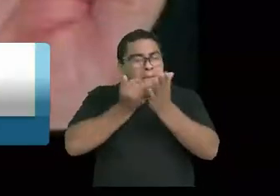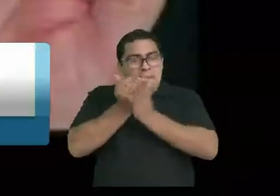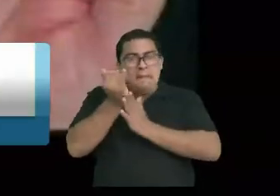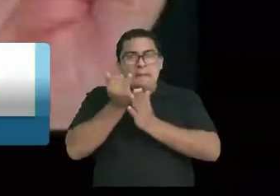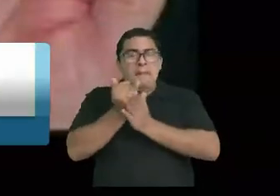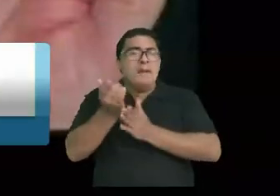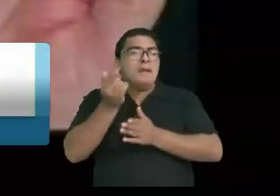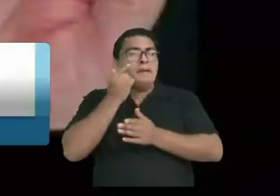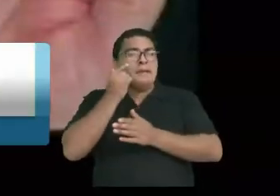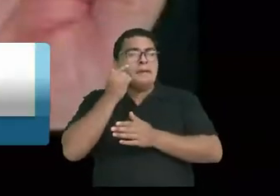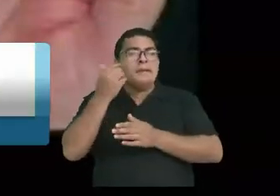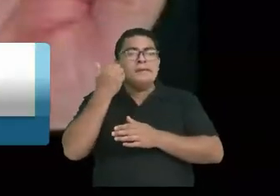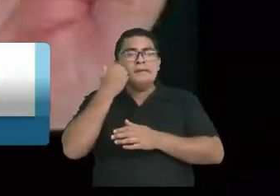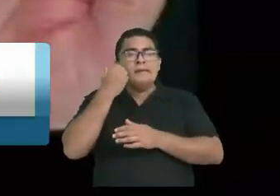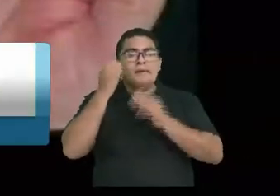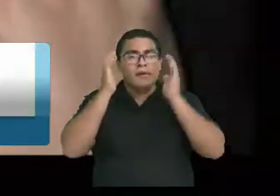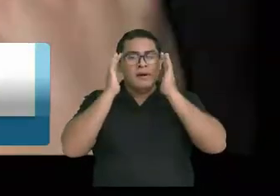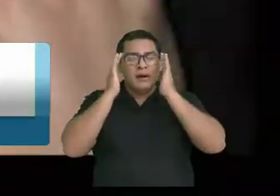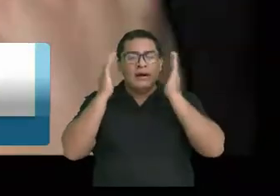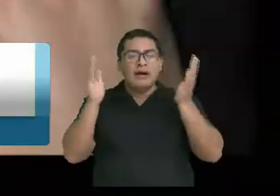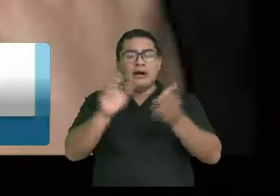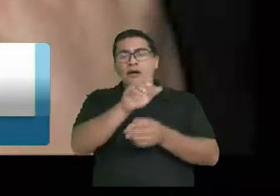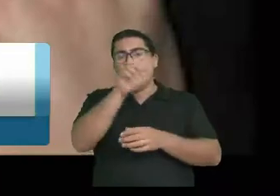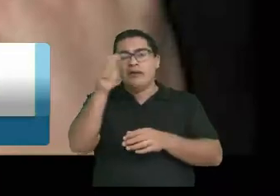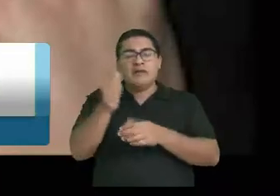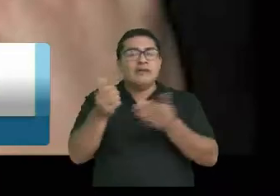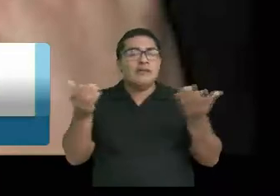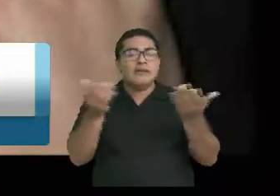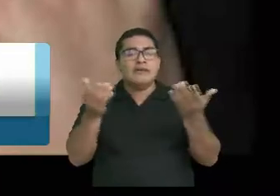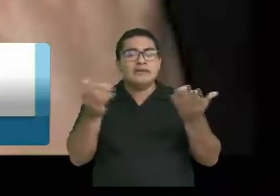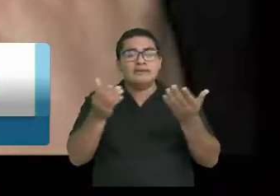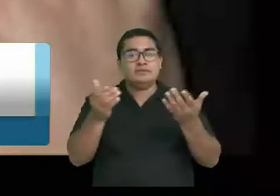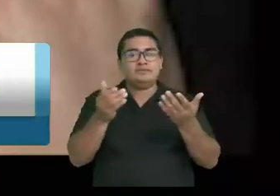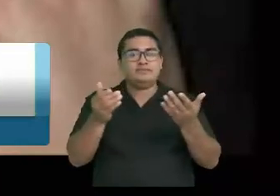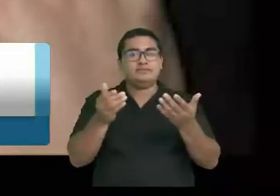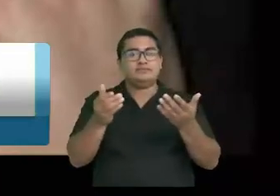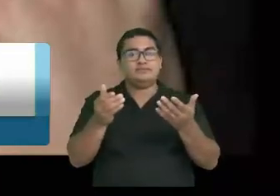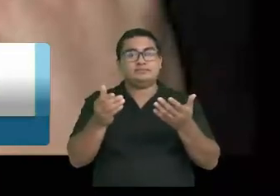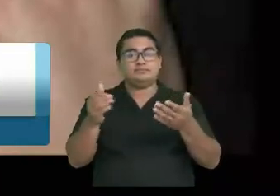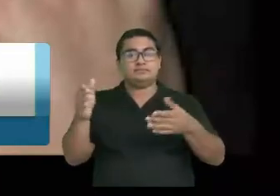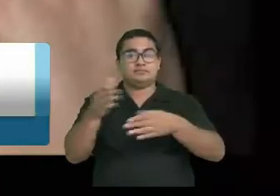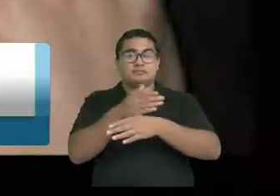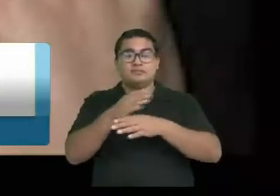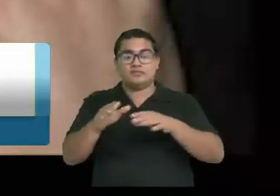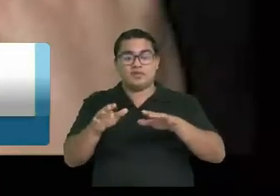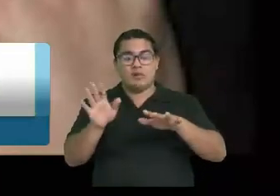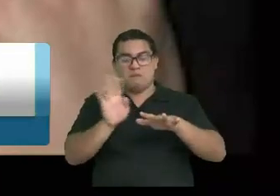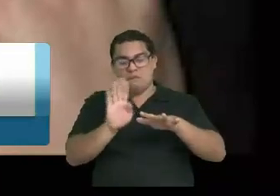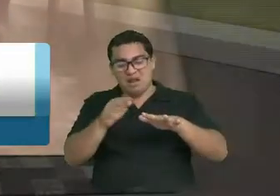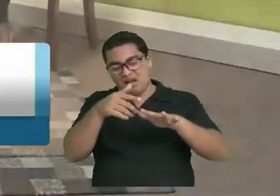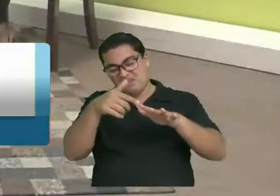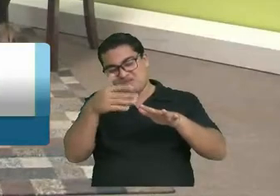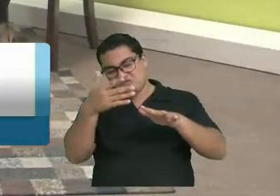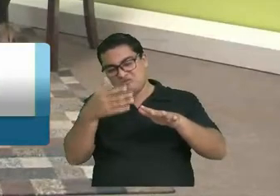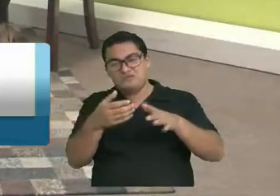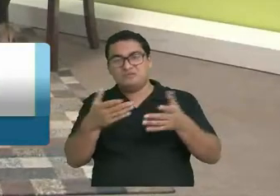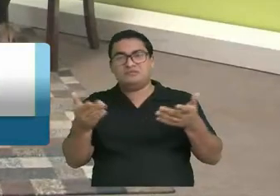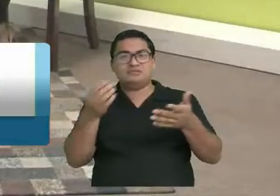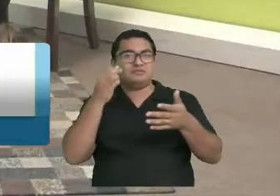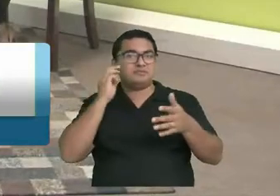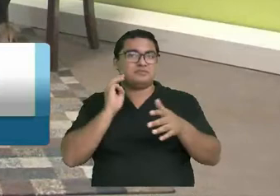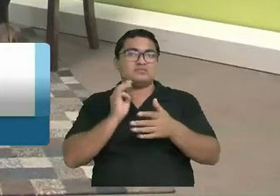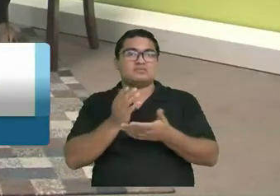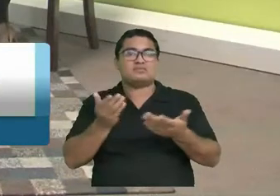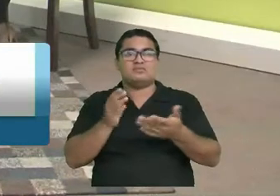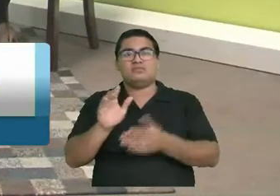investigar enfermedades autoinmunes. Ahora, otros síntomas, aparte del enrojecimiento, de la palidez de la mano, del morado de la